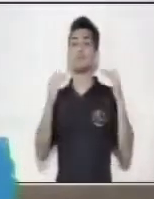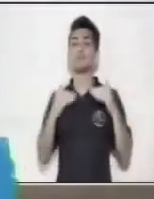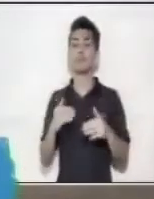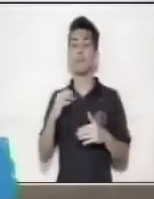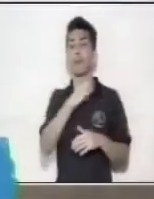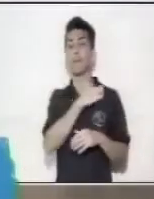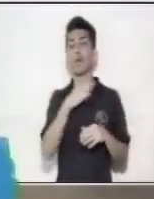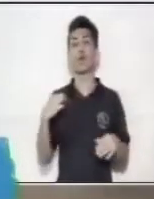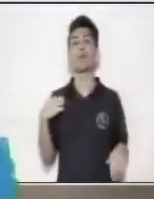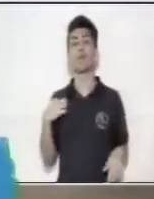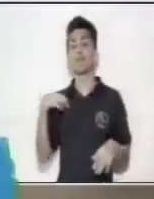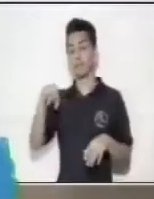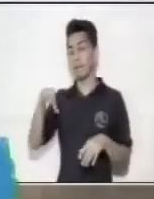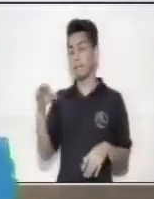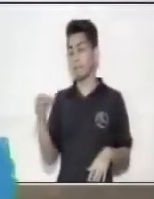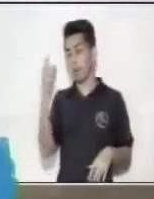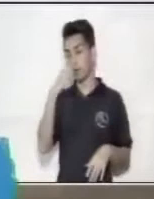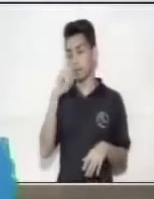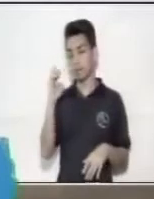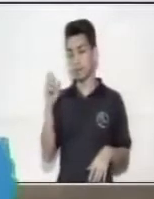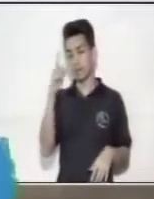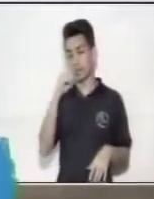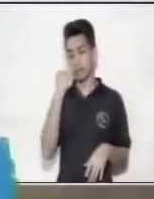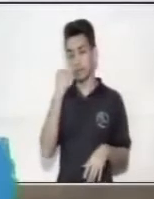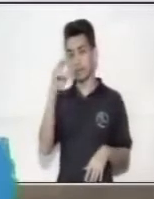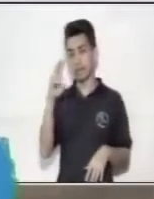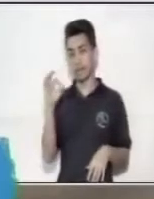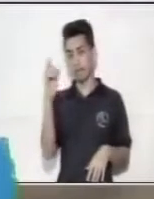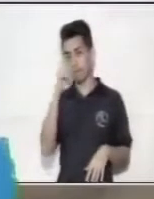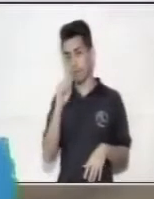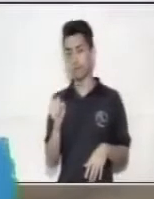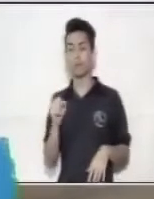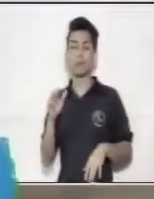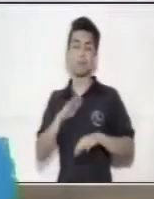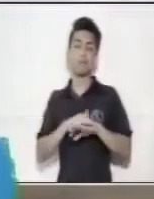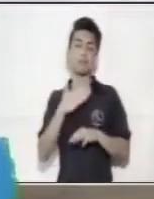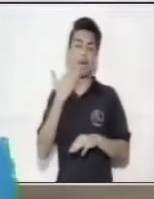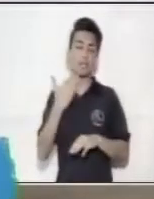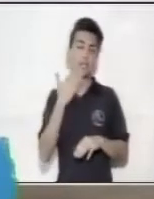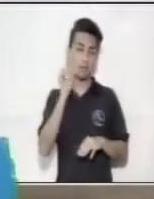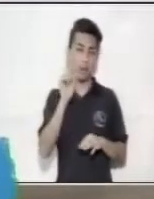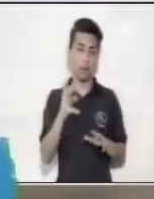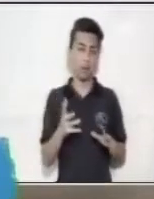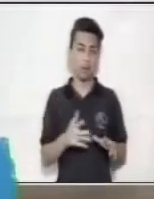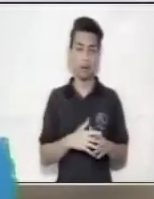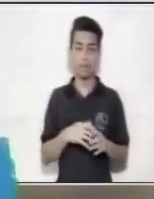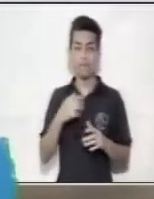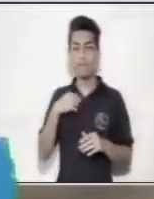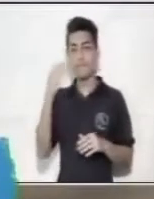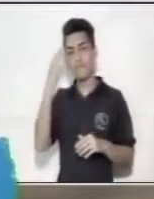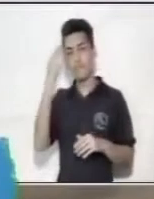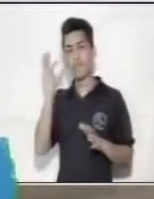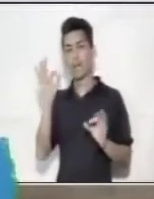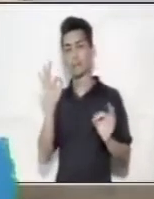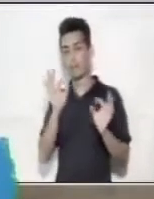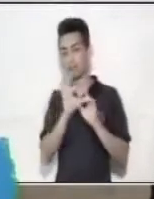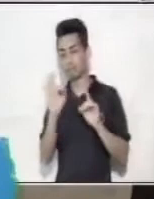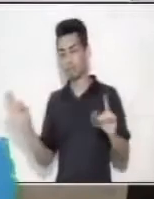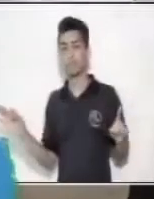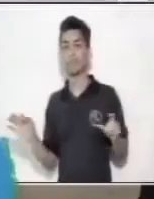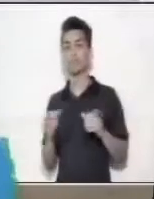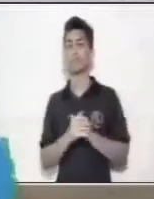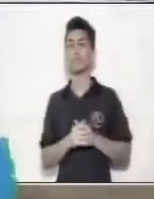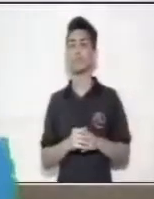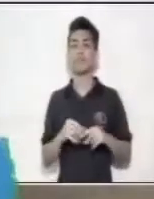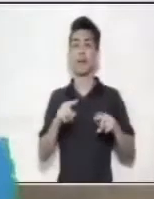pronombres posesivos. Pues eso es un poquito más sencillo para poder entenderlos. Creo que ya sabemos la definición de esto, pero